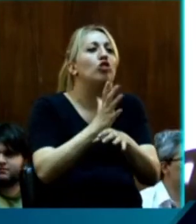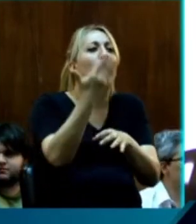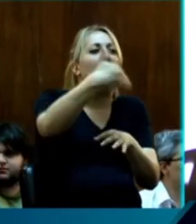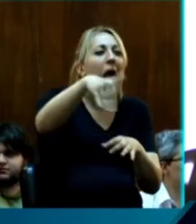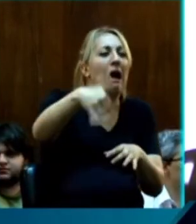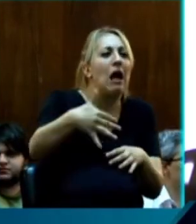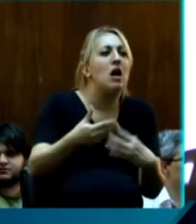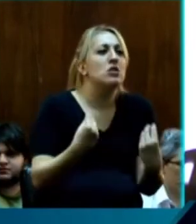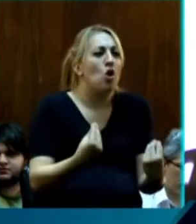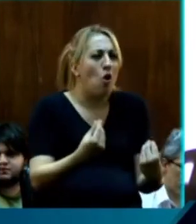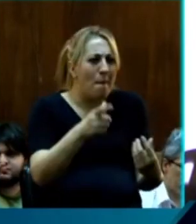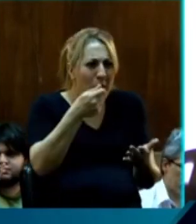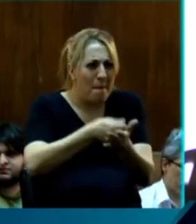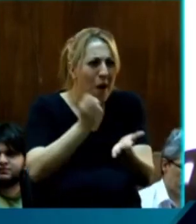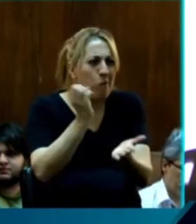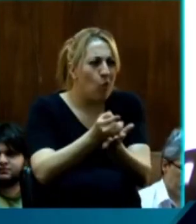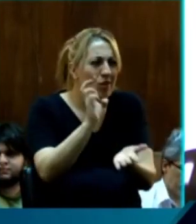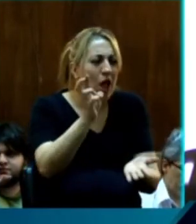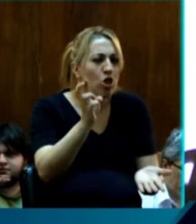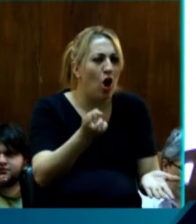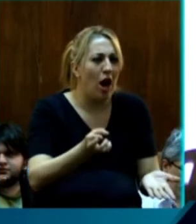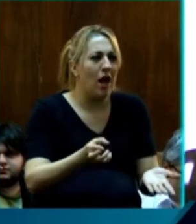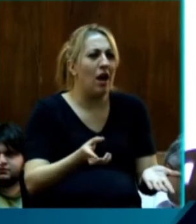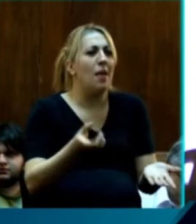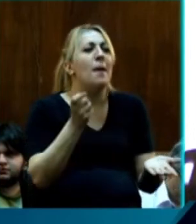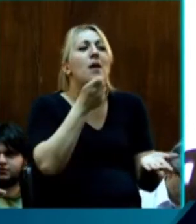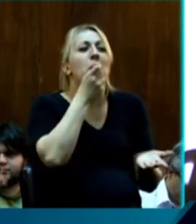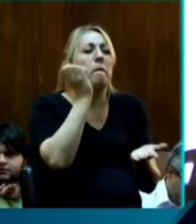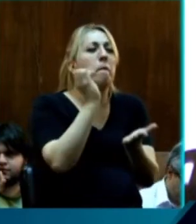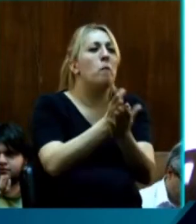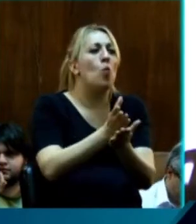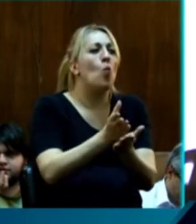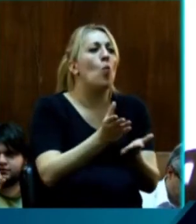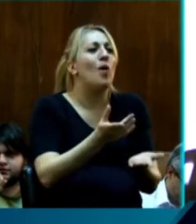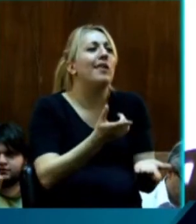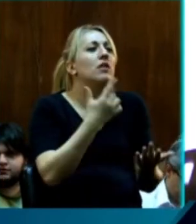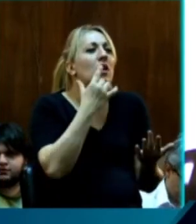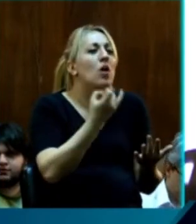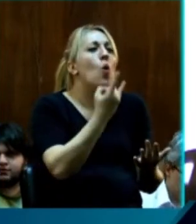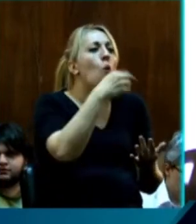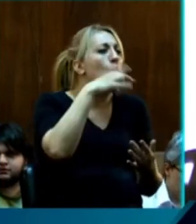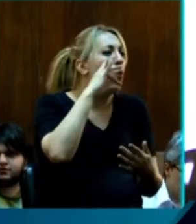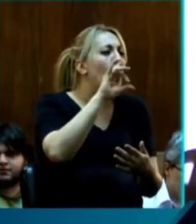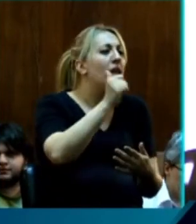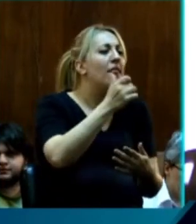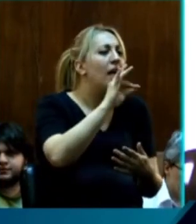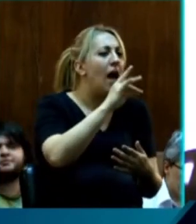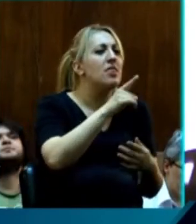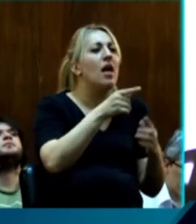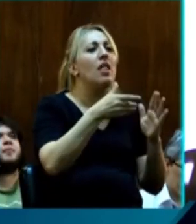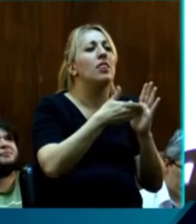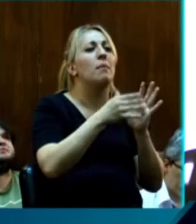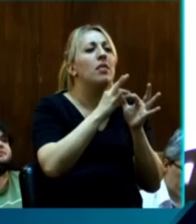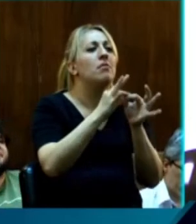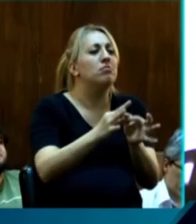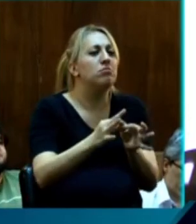Imagínense cobrarle en dólares a un artista callejero una multa a partir de una unidad de medida dictaminada